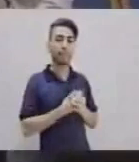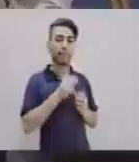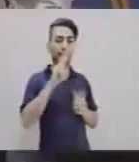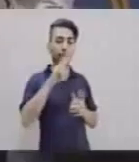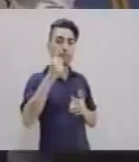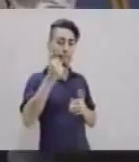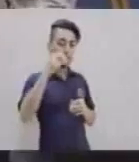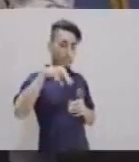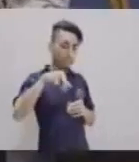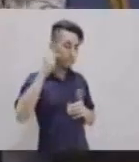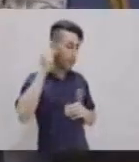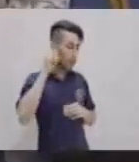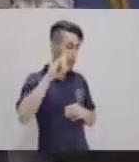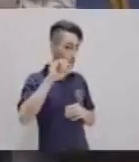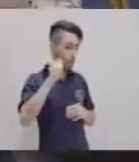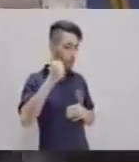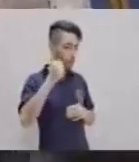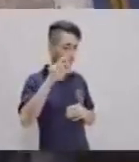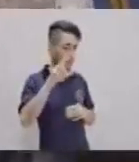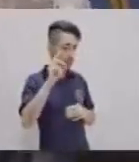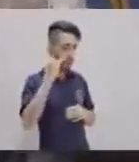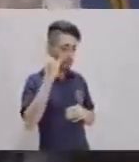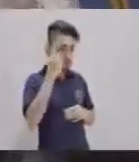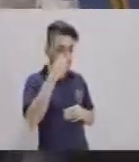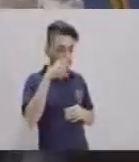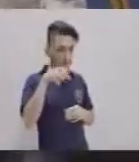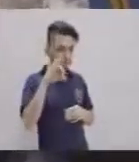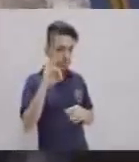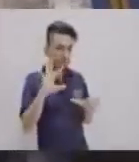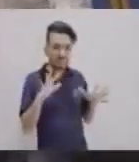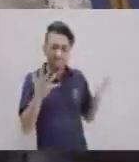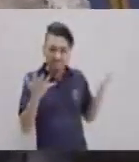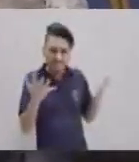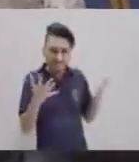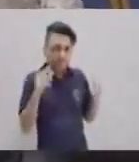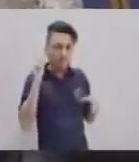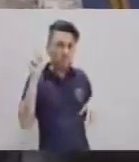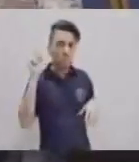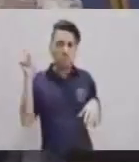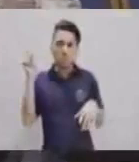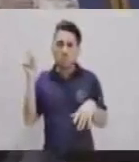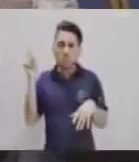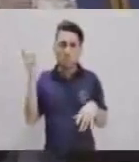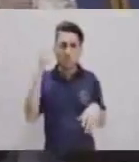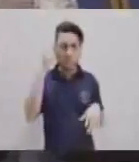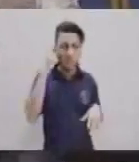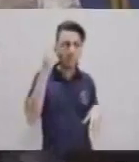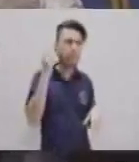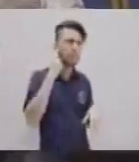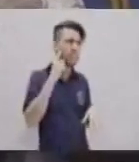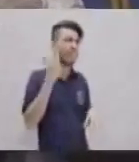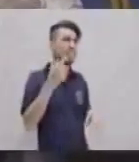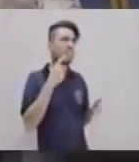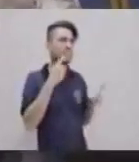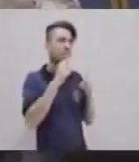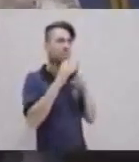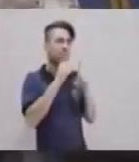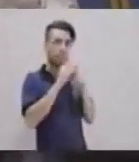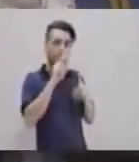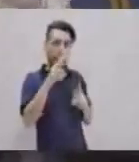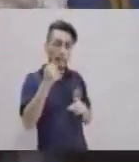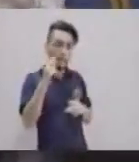el vanguardismo. Perfecto. ¿Y qué idea nos da el vanguardismo a nosotros? ¿Qué oyes tú cuando dices, esa persona es